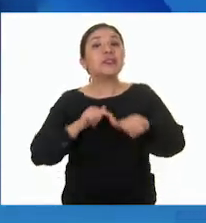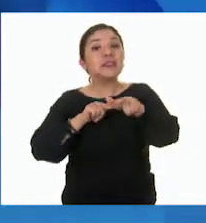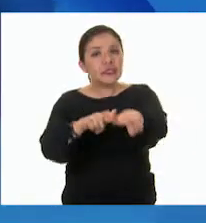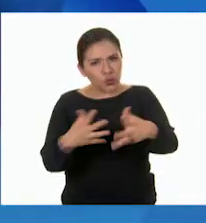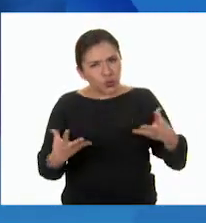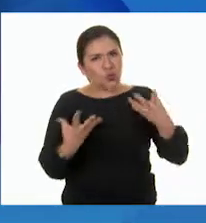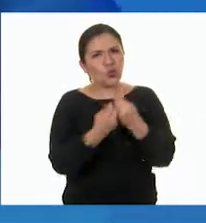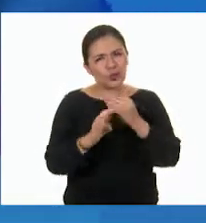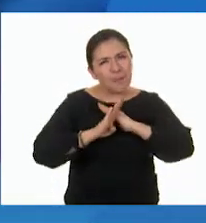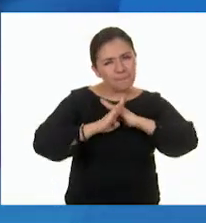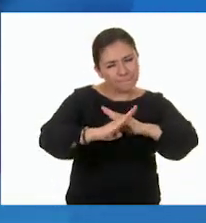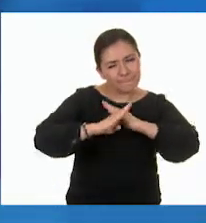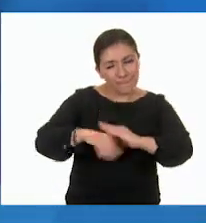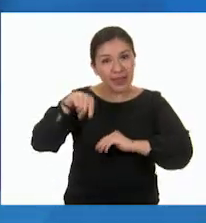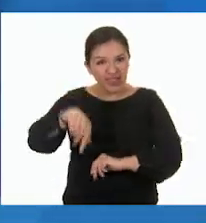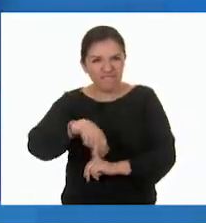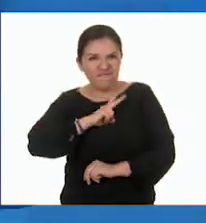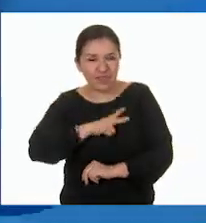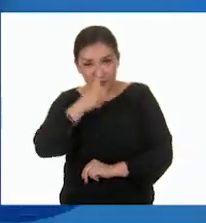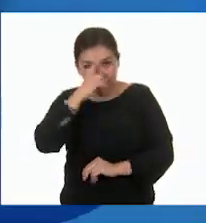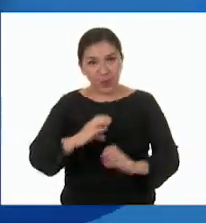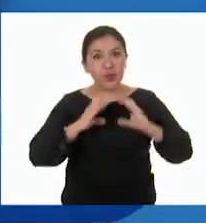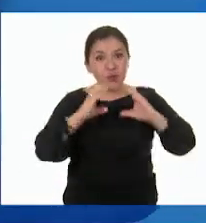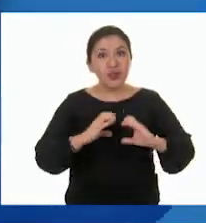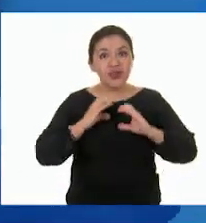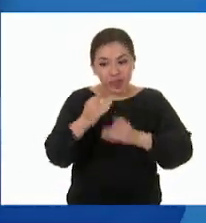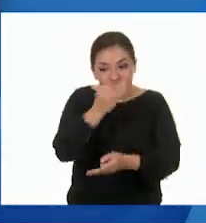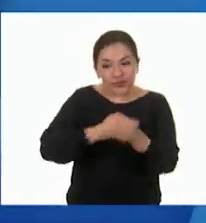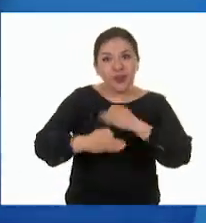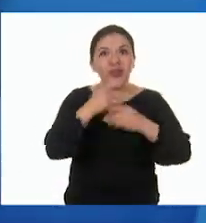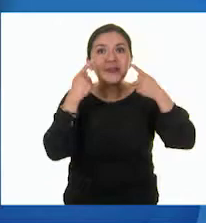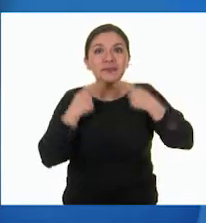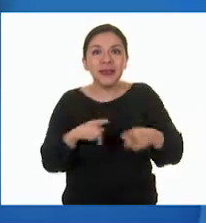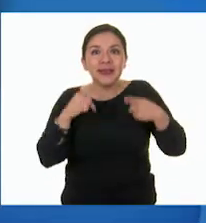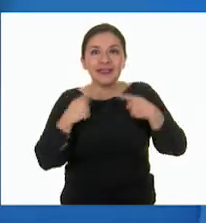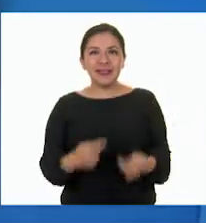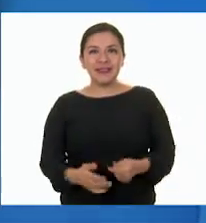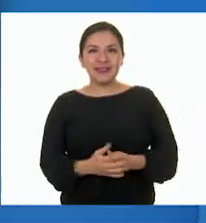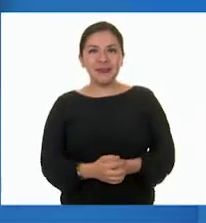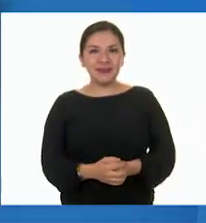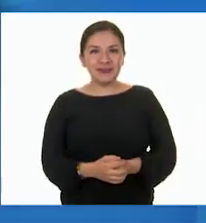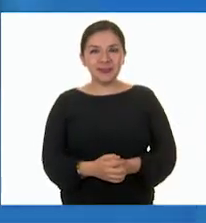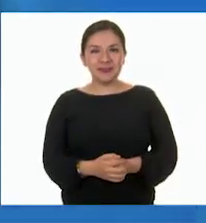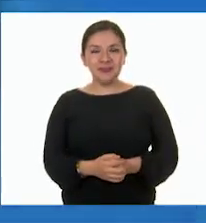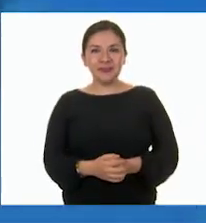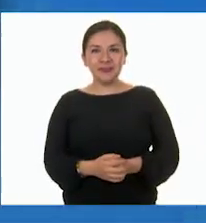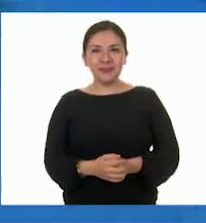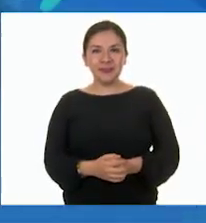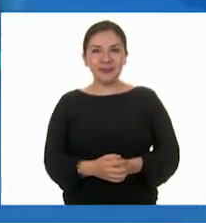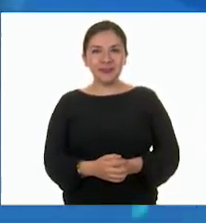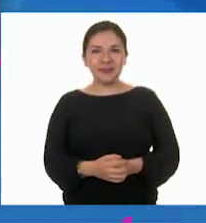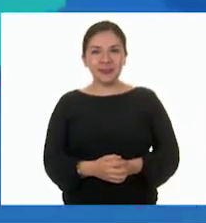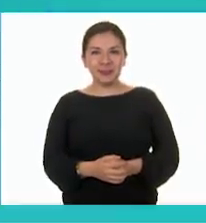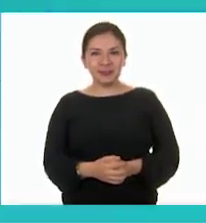Sigamos luchando juntos contra este virus, cuidándonos los unos a los otros.